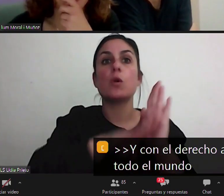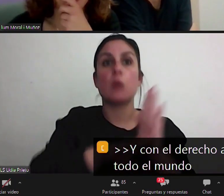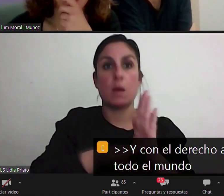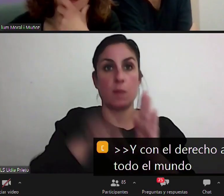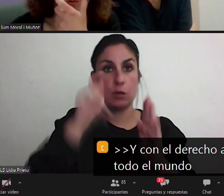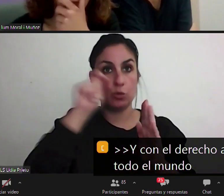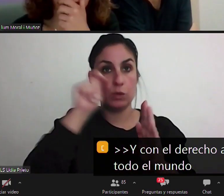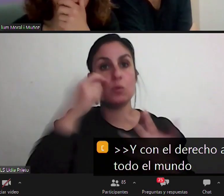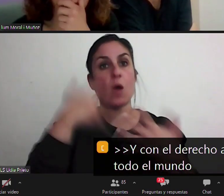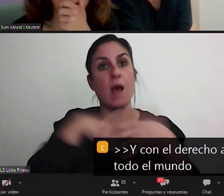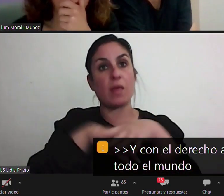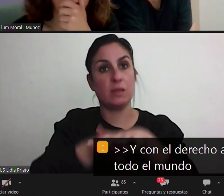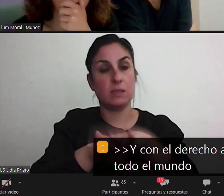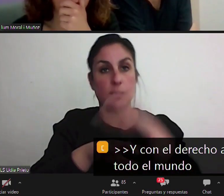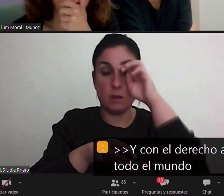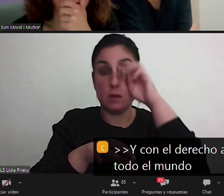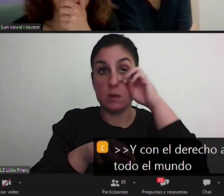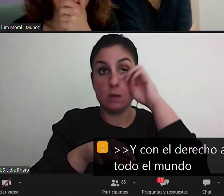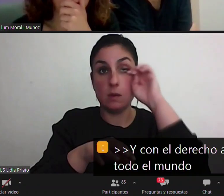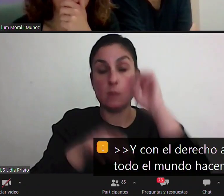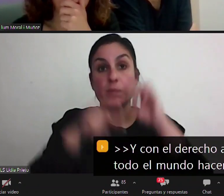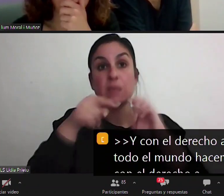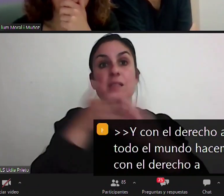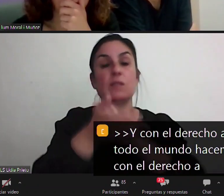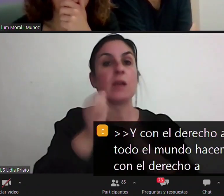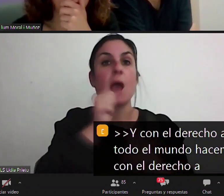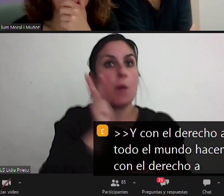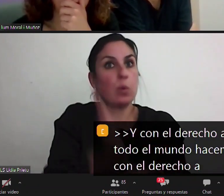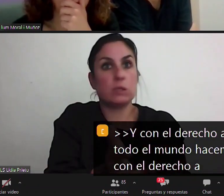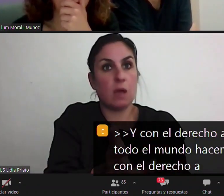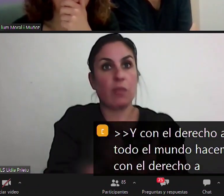accesible, esa apuesta por cumplir algo que viene